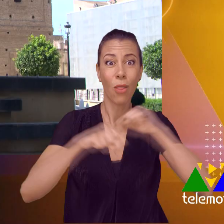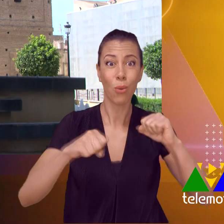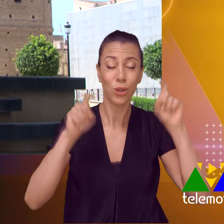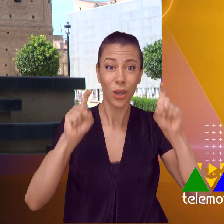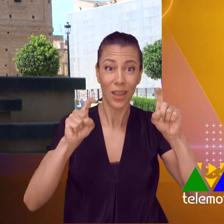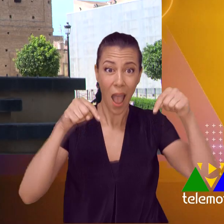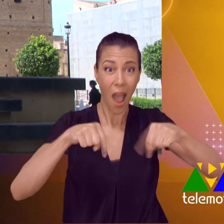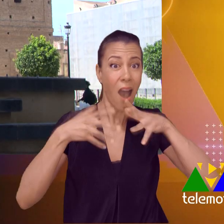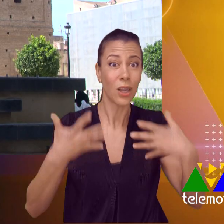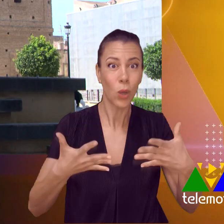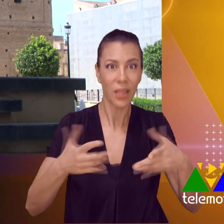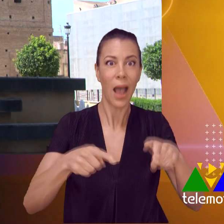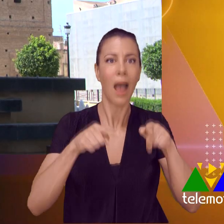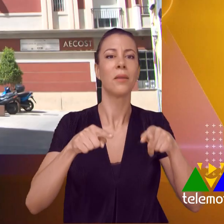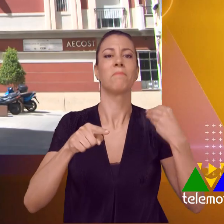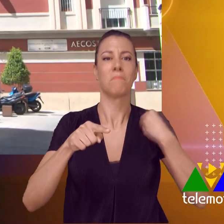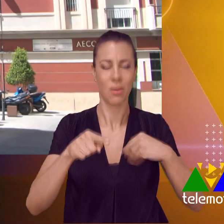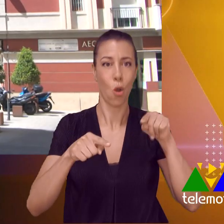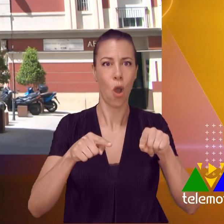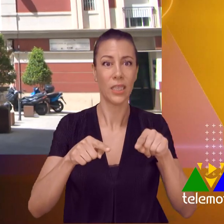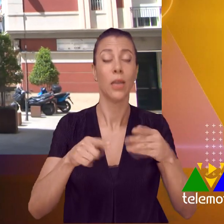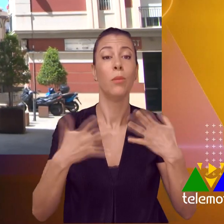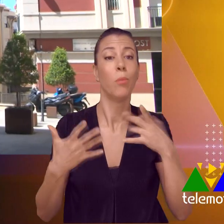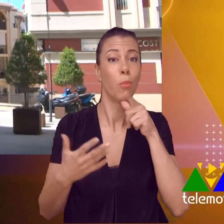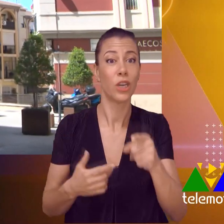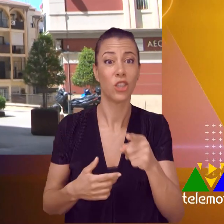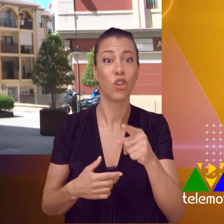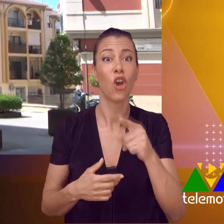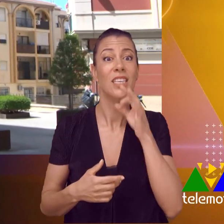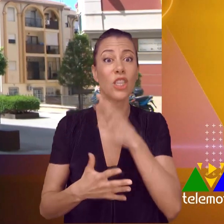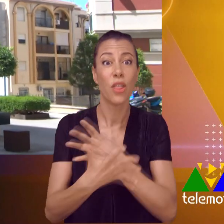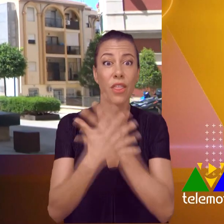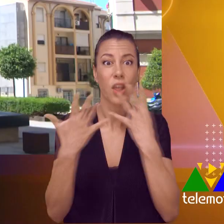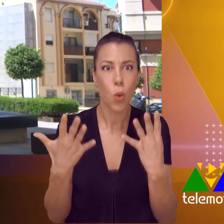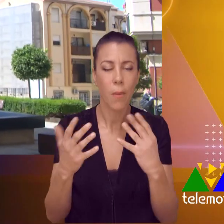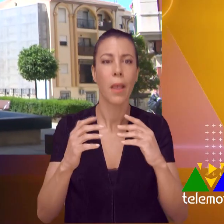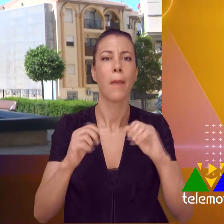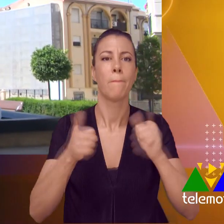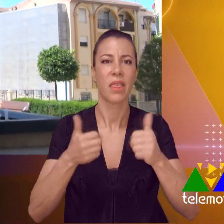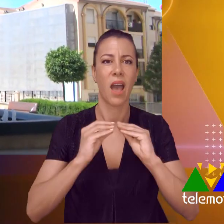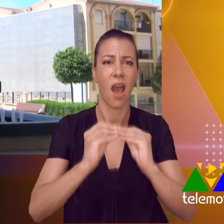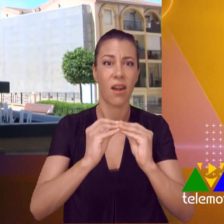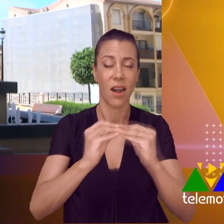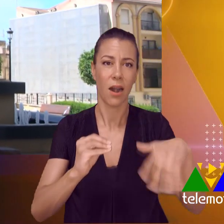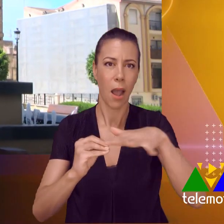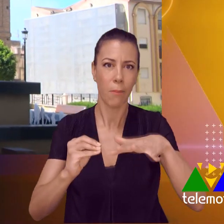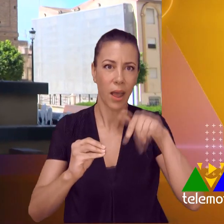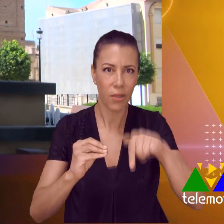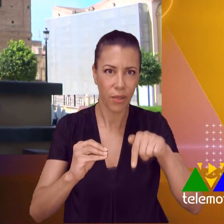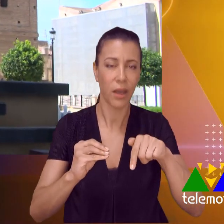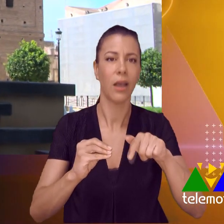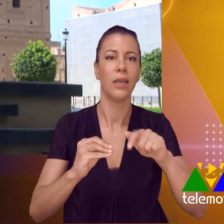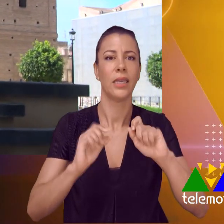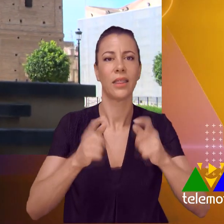la época de los años 80 del siglo XIX es cuando se arregla esta plaza y se le pone